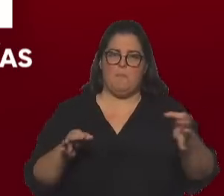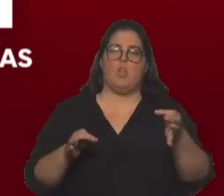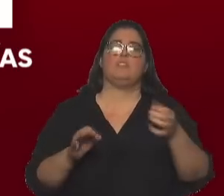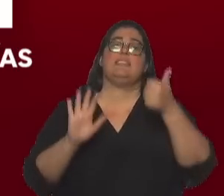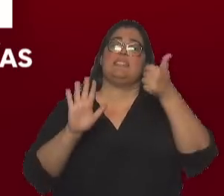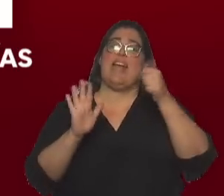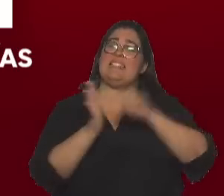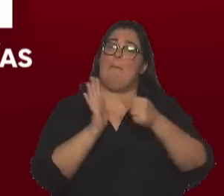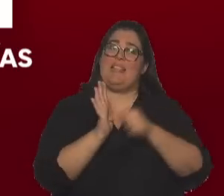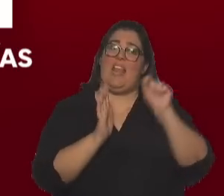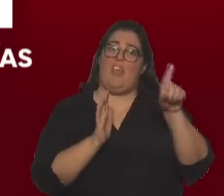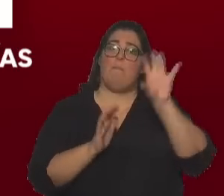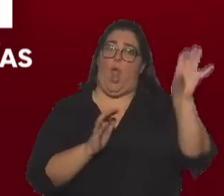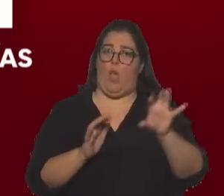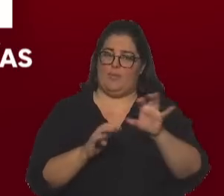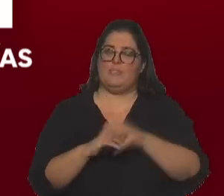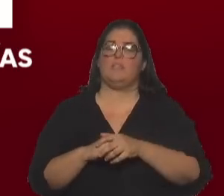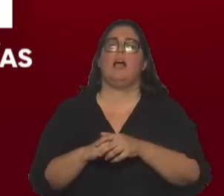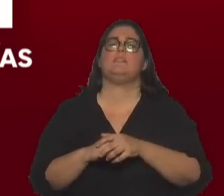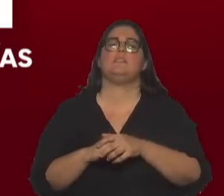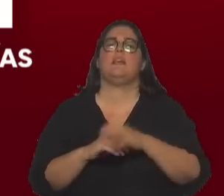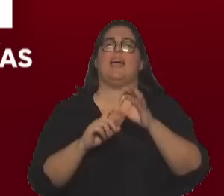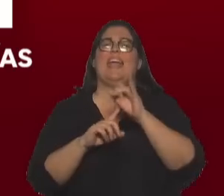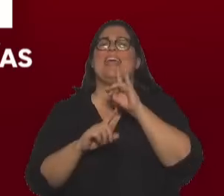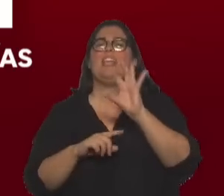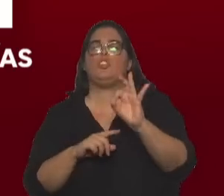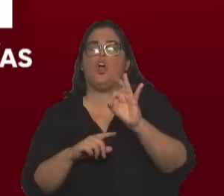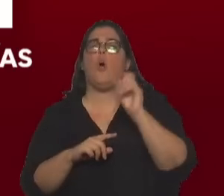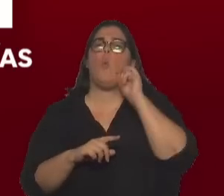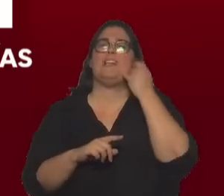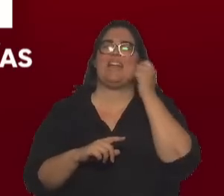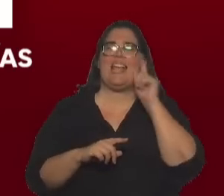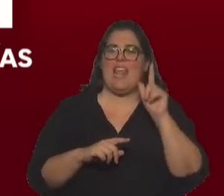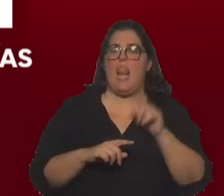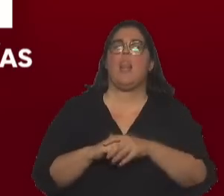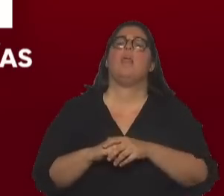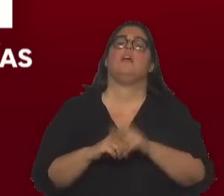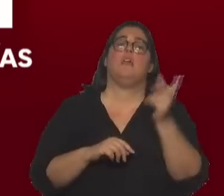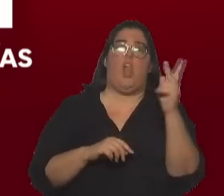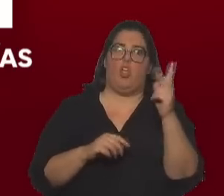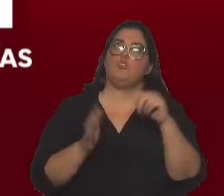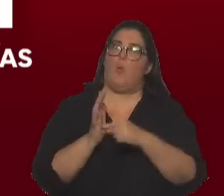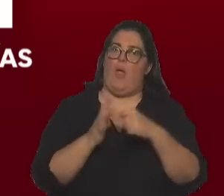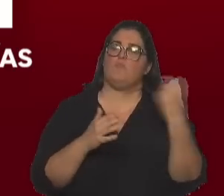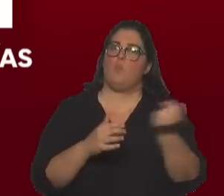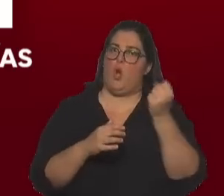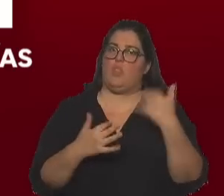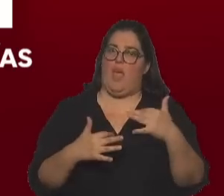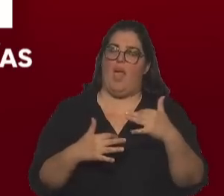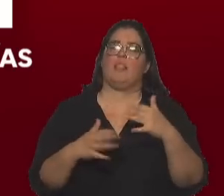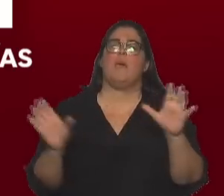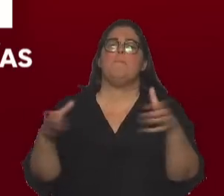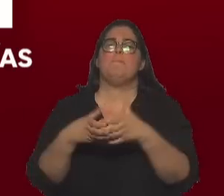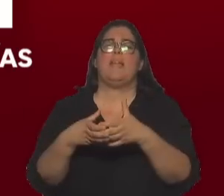capitales provinciales, entre ellas Quito y Guayaquil, o sea, 2 ciudades importantísimas. Partido Social